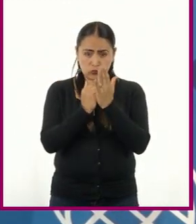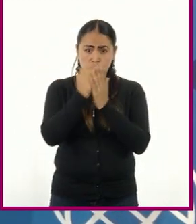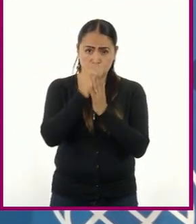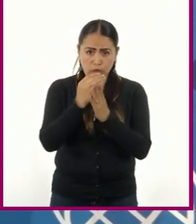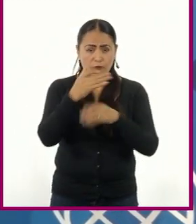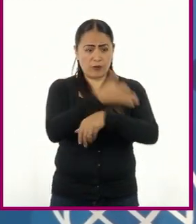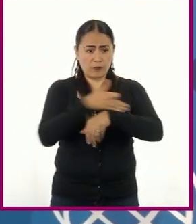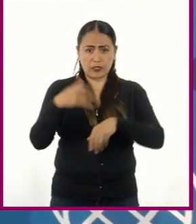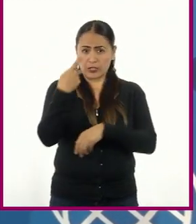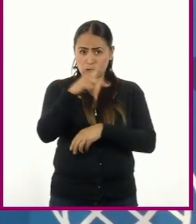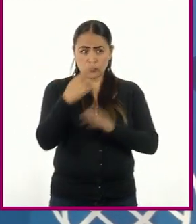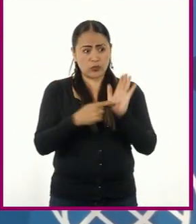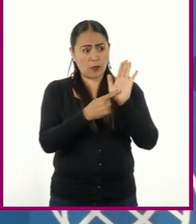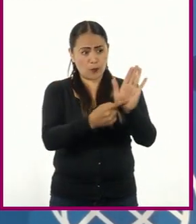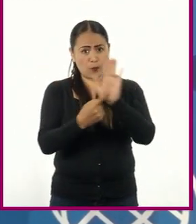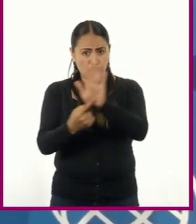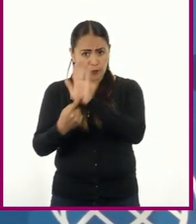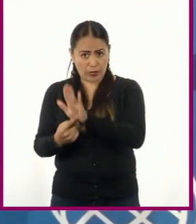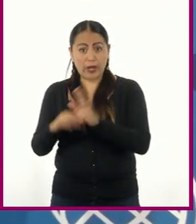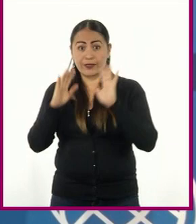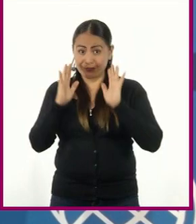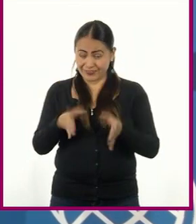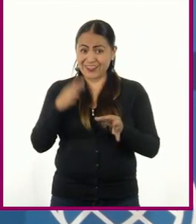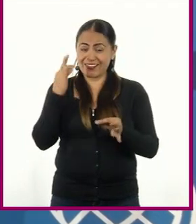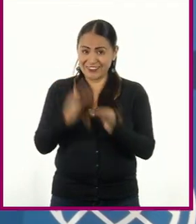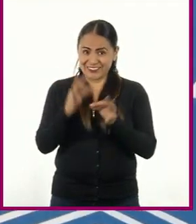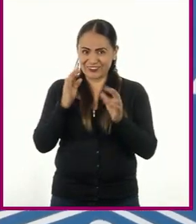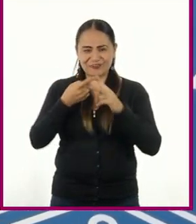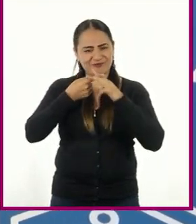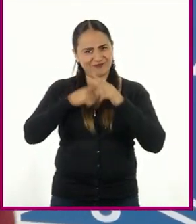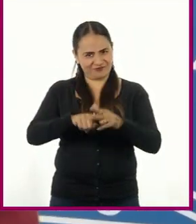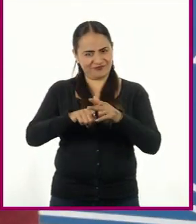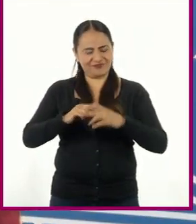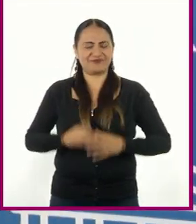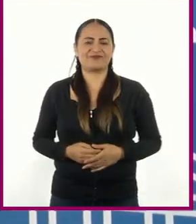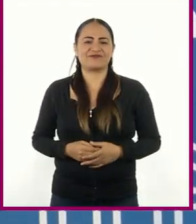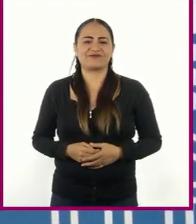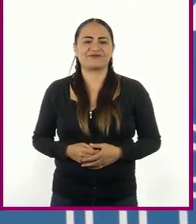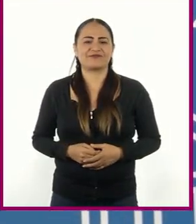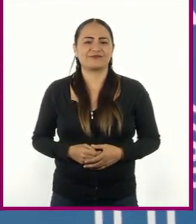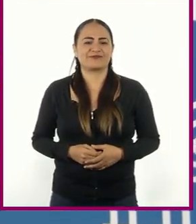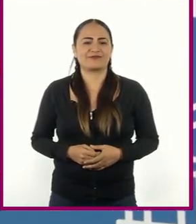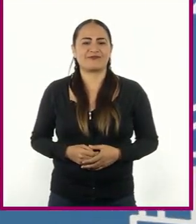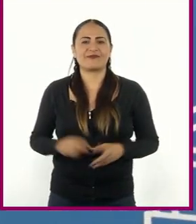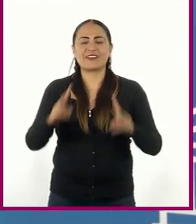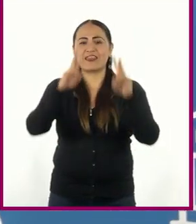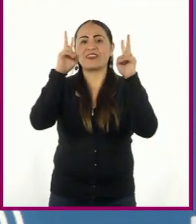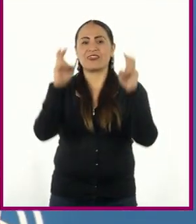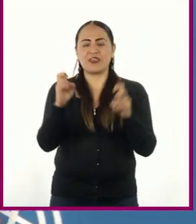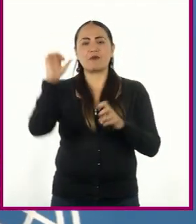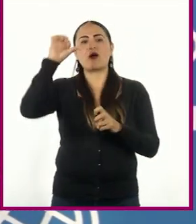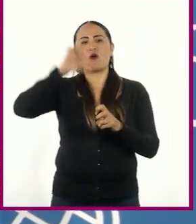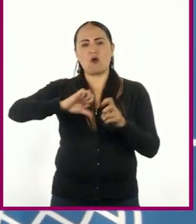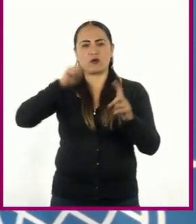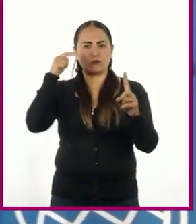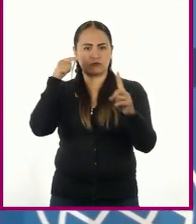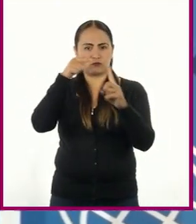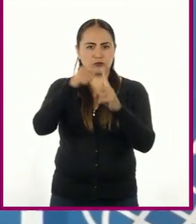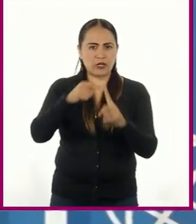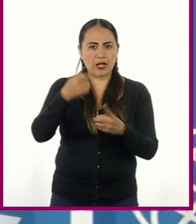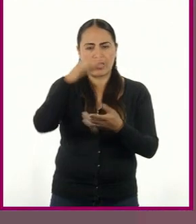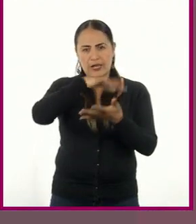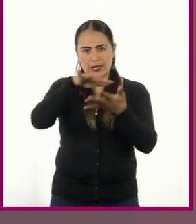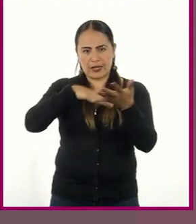familia. Si ya están listos y listas, ¡comenzamos! Relacionado con el tema de hoy, en nuestra sección Leer